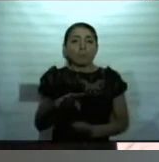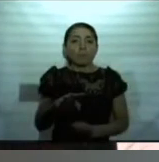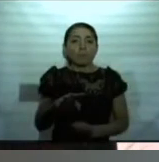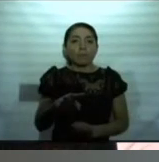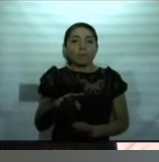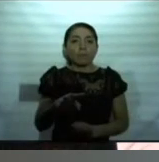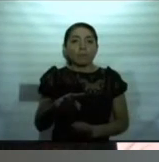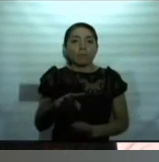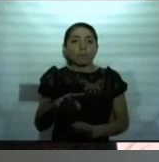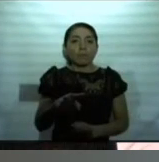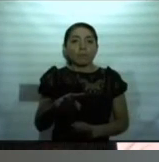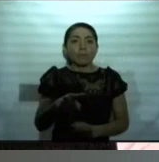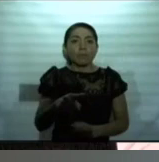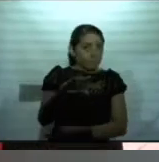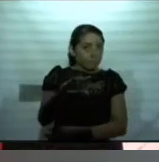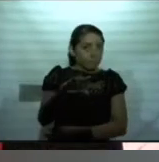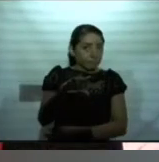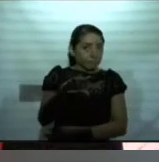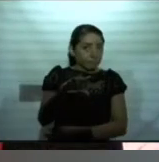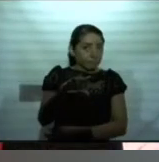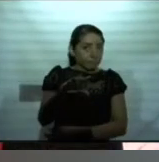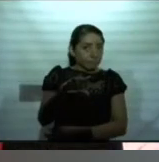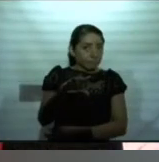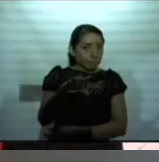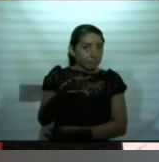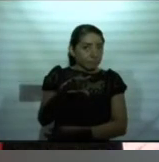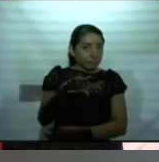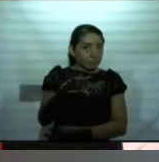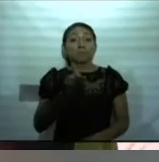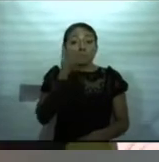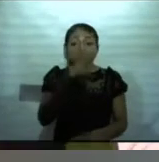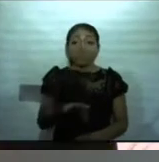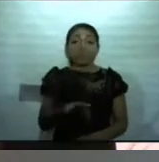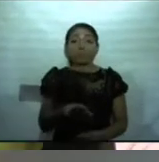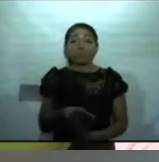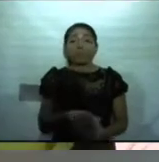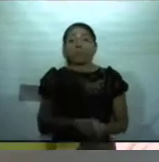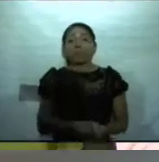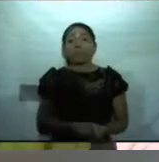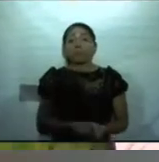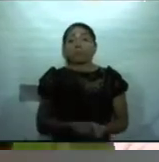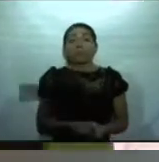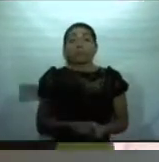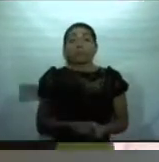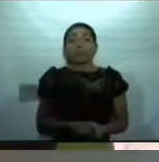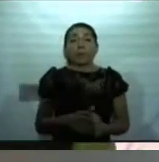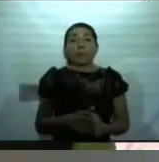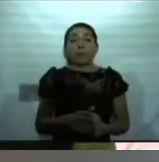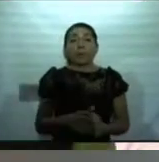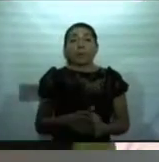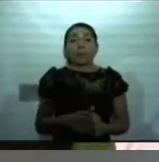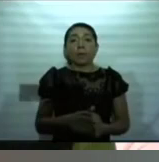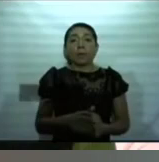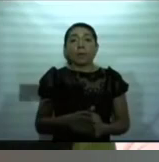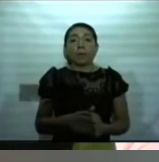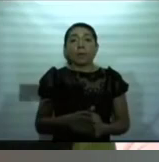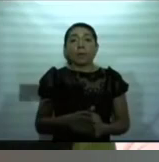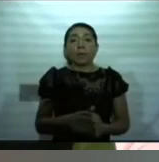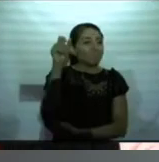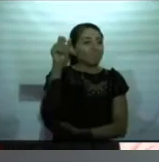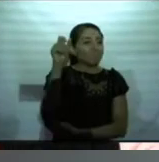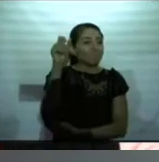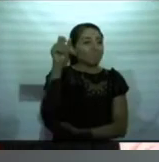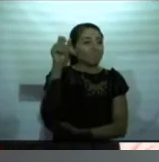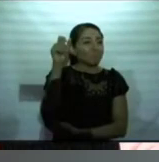vida, vamos a garantizar el apoyo al campo y jóvenes construyendo.